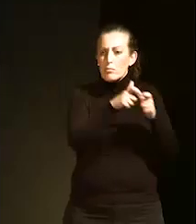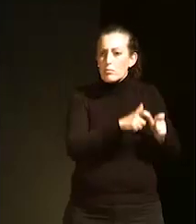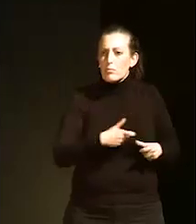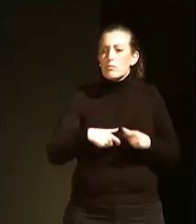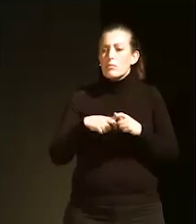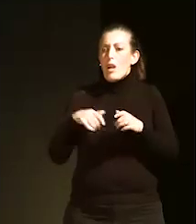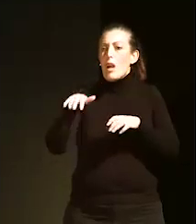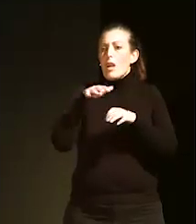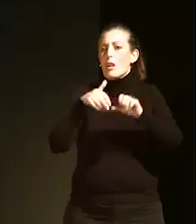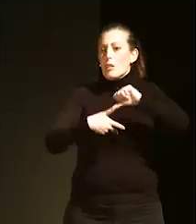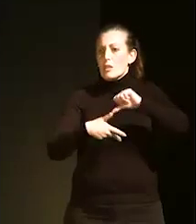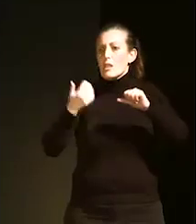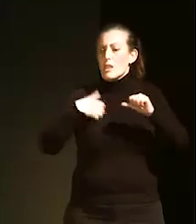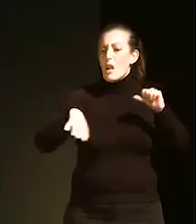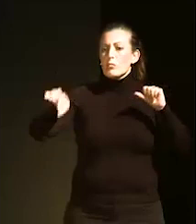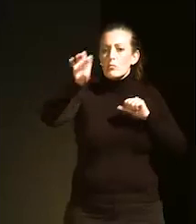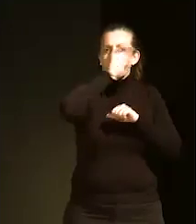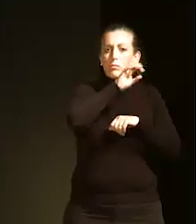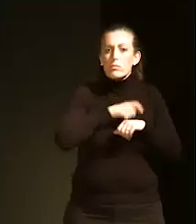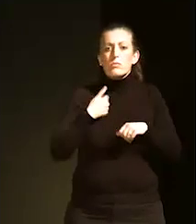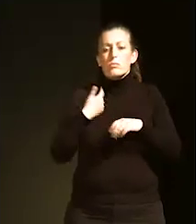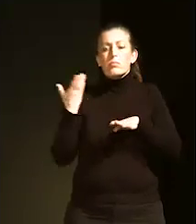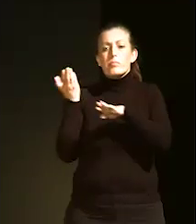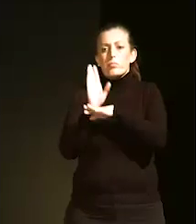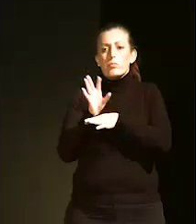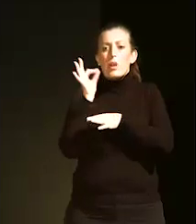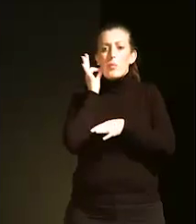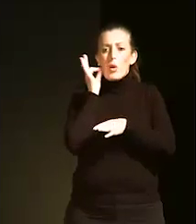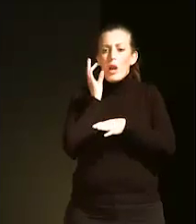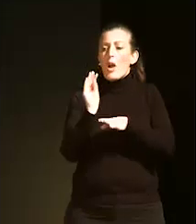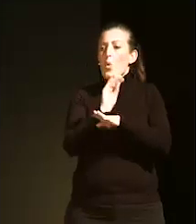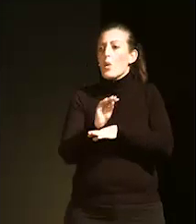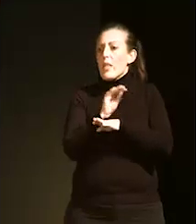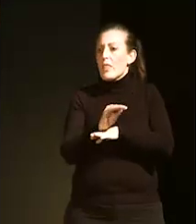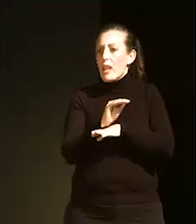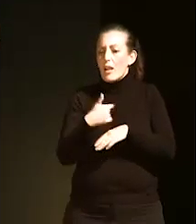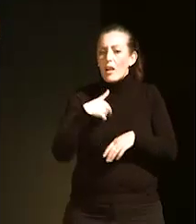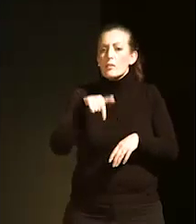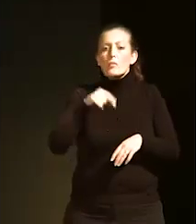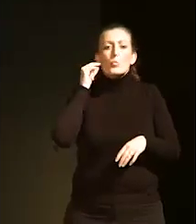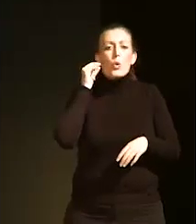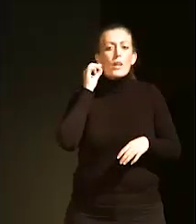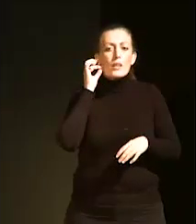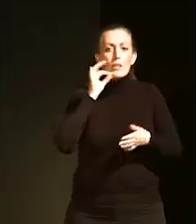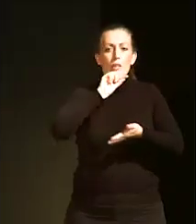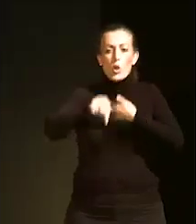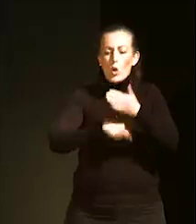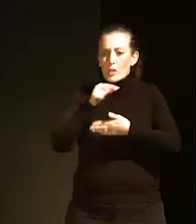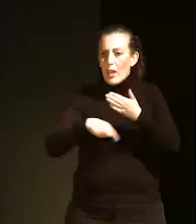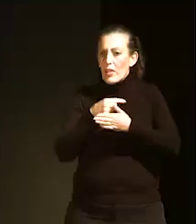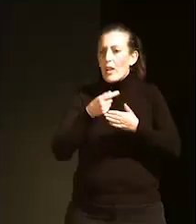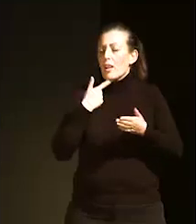en donde también se ha presentado a otras mujeres las curanderas ahora están siendo contratadas por